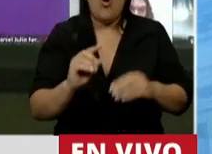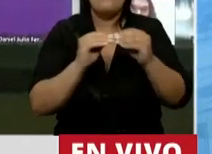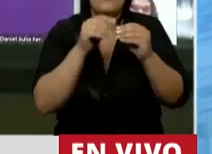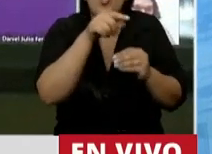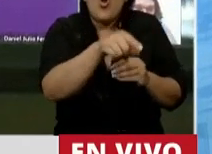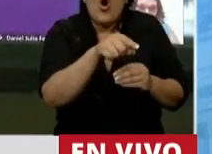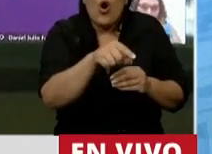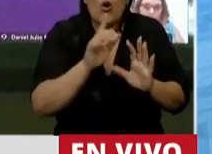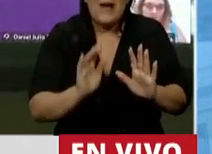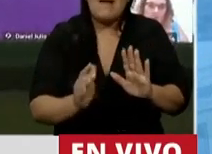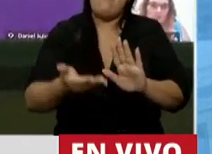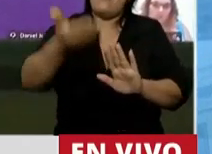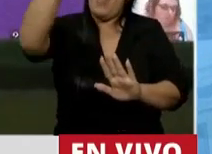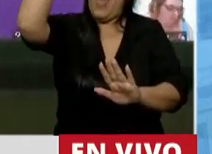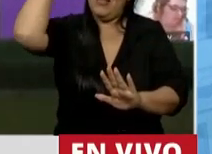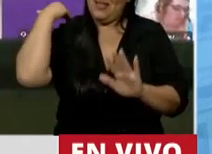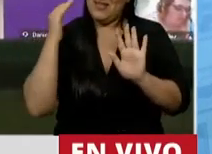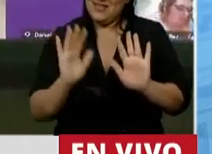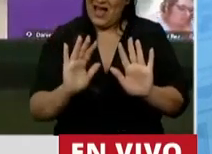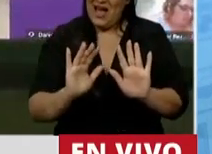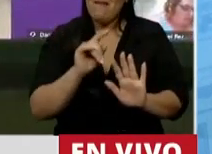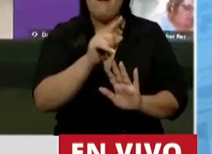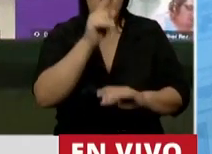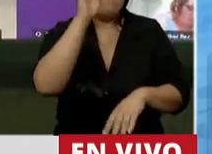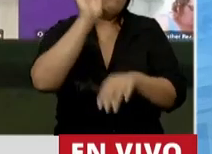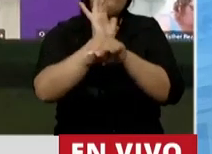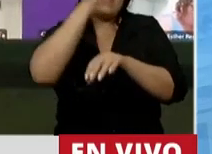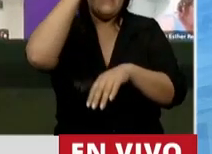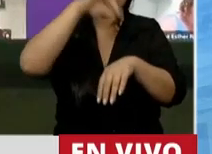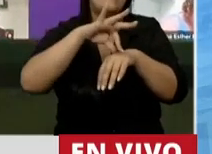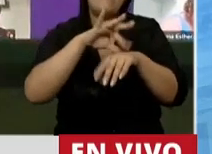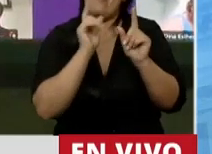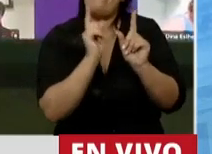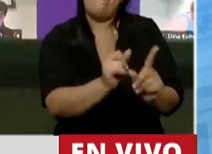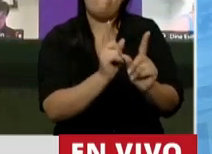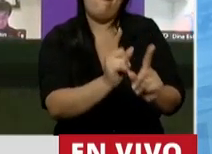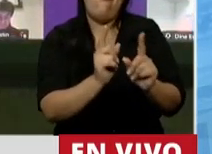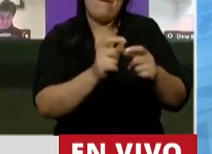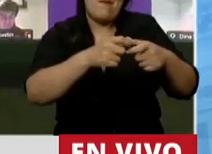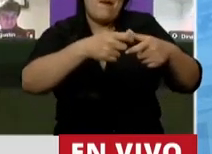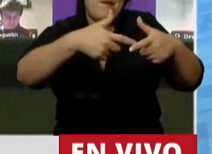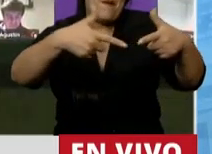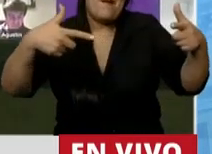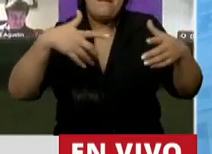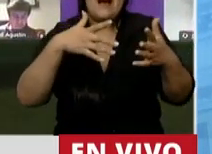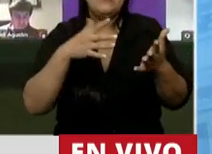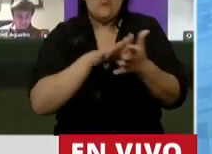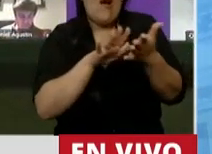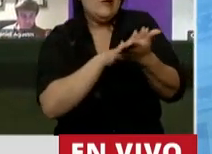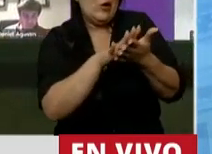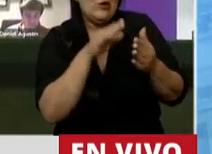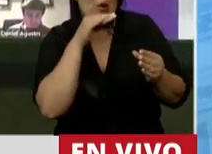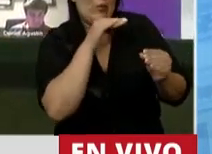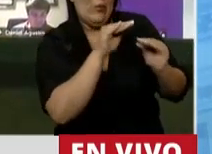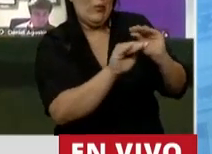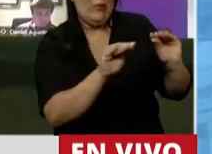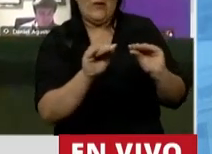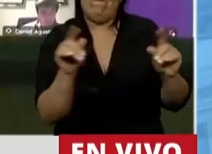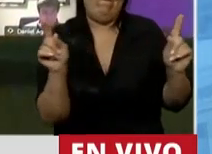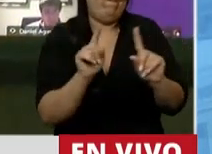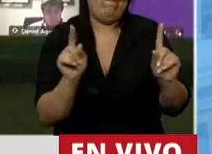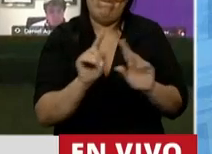es mucho anterior y es una enfermedad crónica que ya no resiste más parches inconsistentes como este